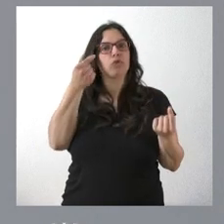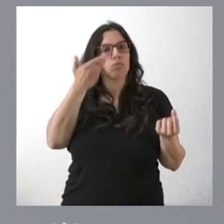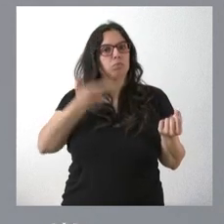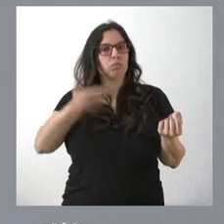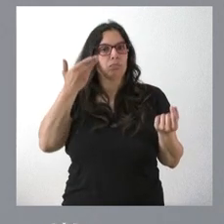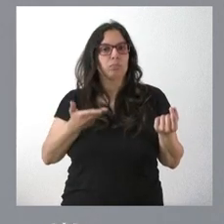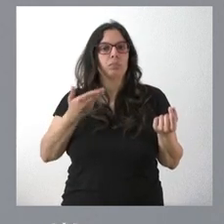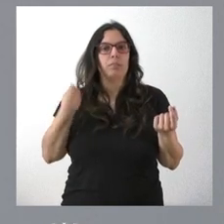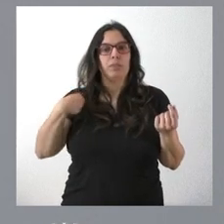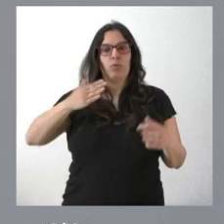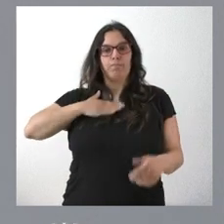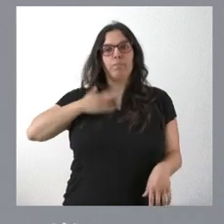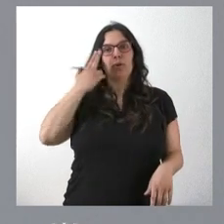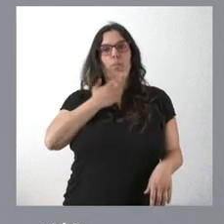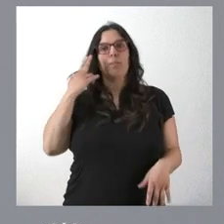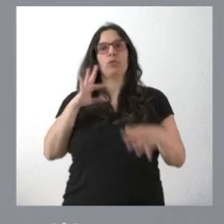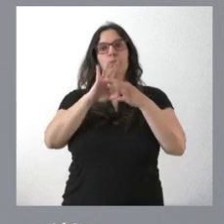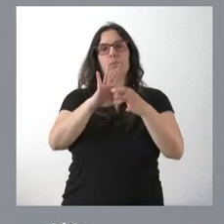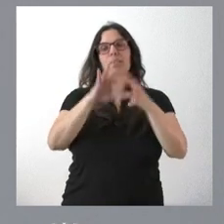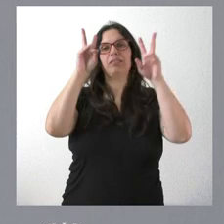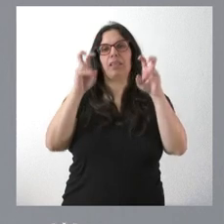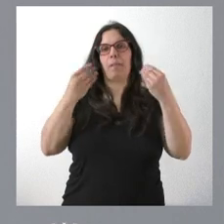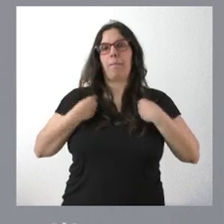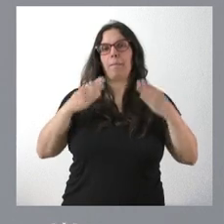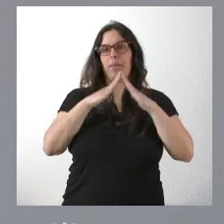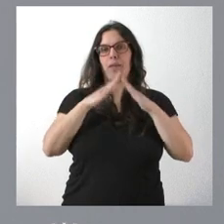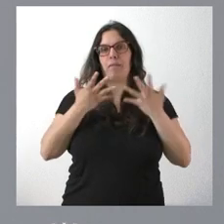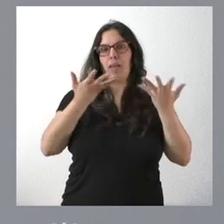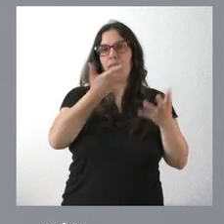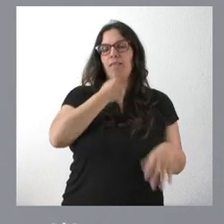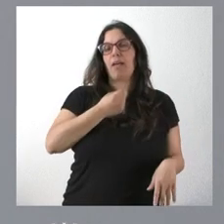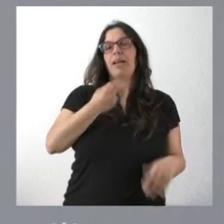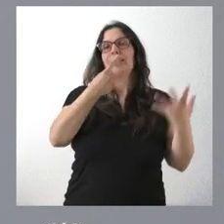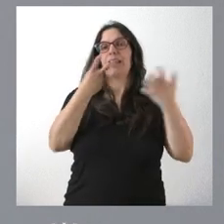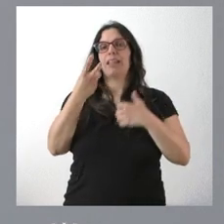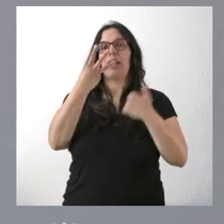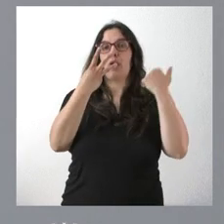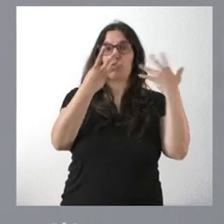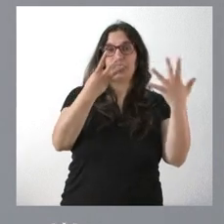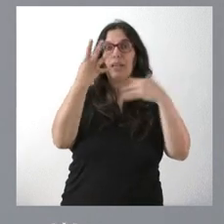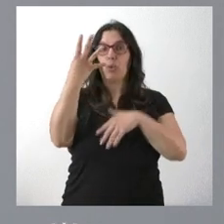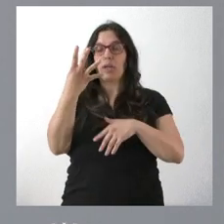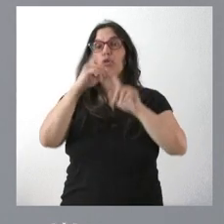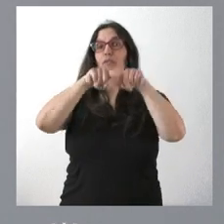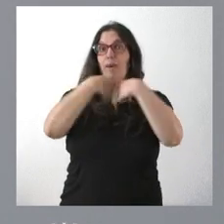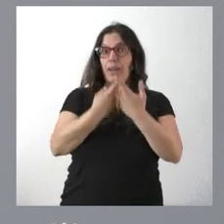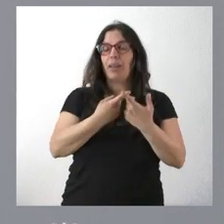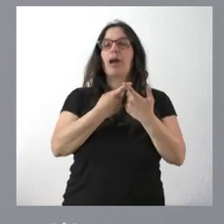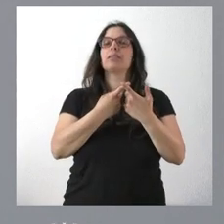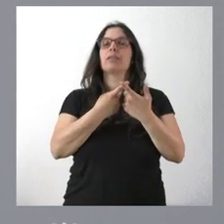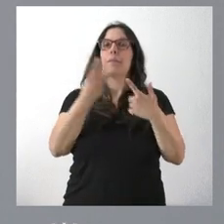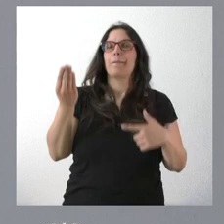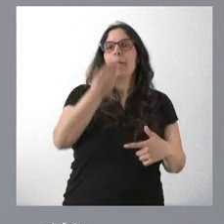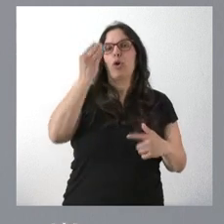dentro de los compromisos que asumimos en materia de viviendas. Y 784 viviendas, 784 familias, por tanto, que mejoran